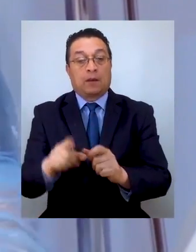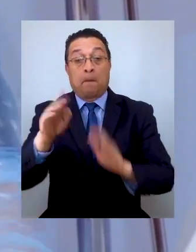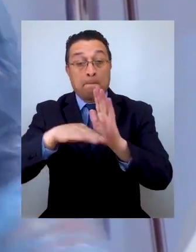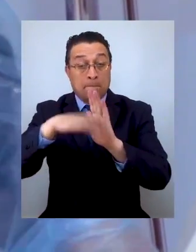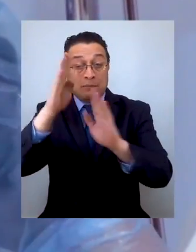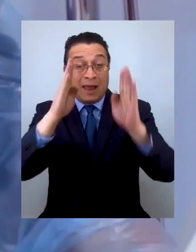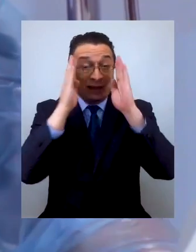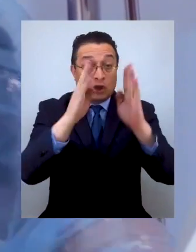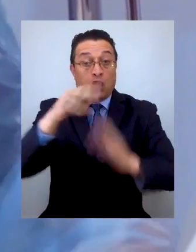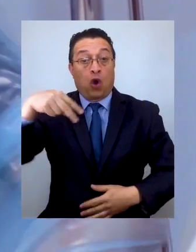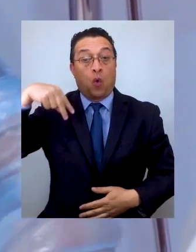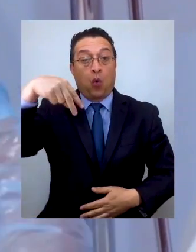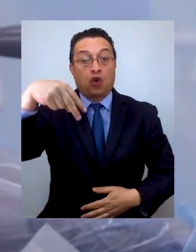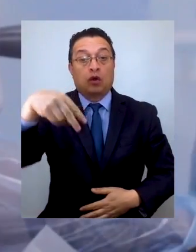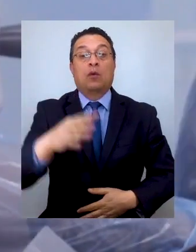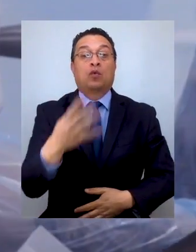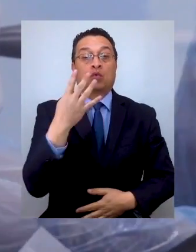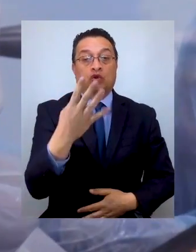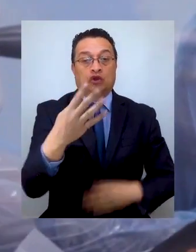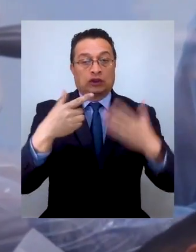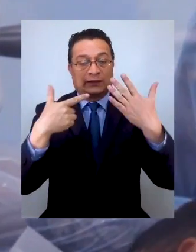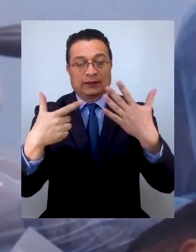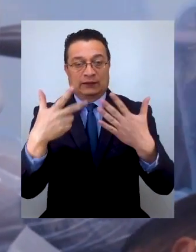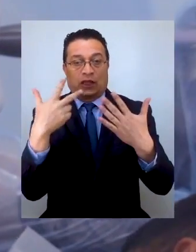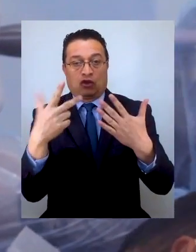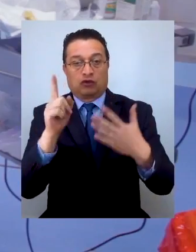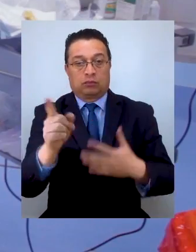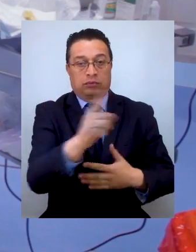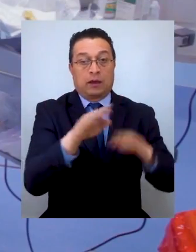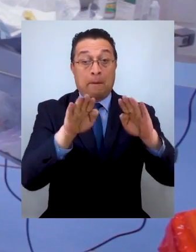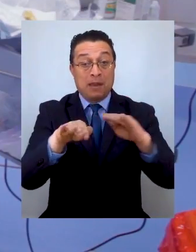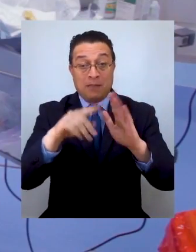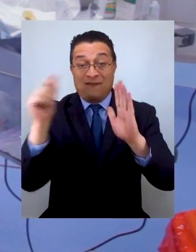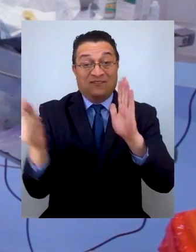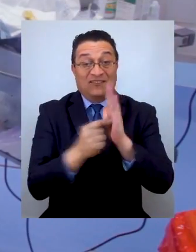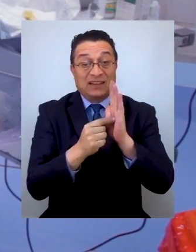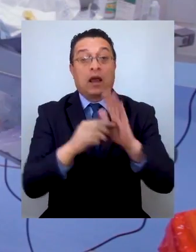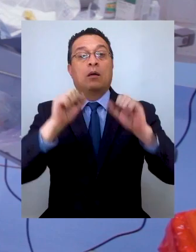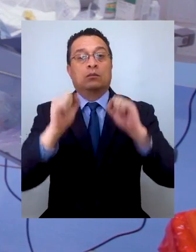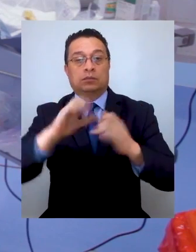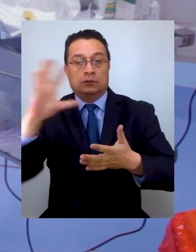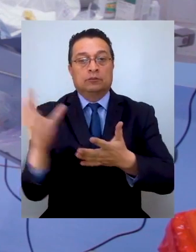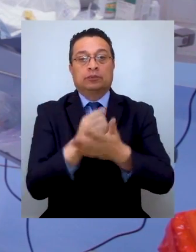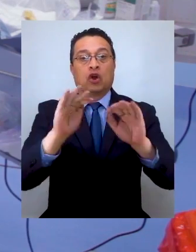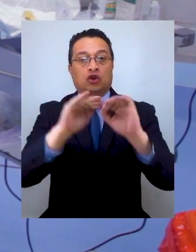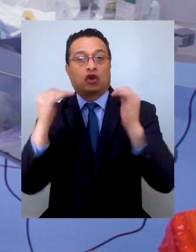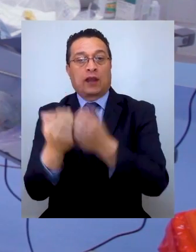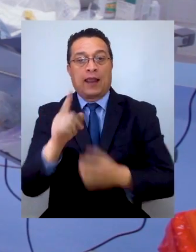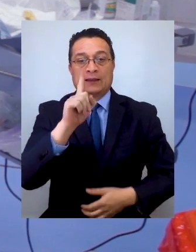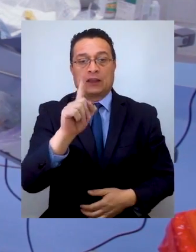pic de atenciones fue en junio, con 478 casos. En esa misma fecha, logramos habilitar un